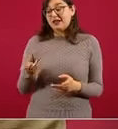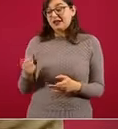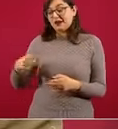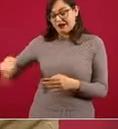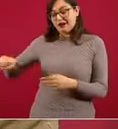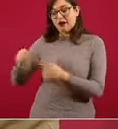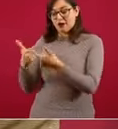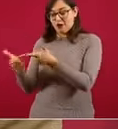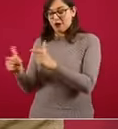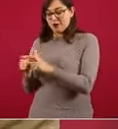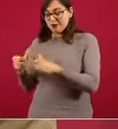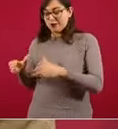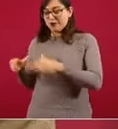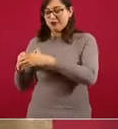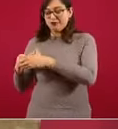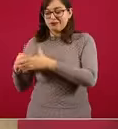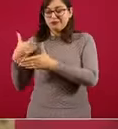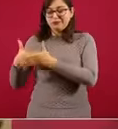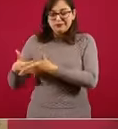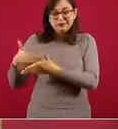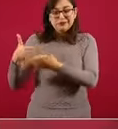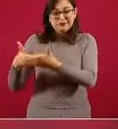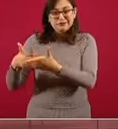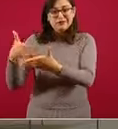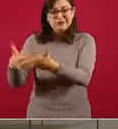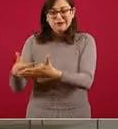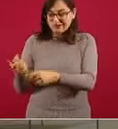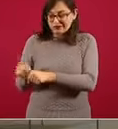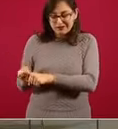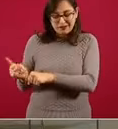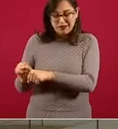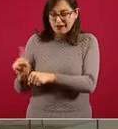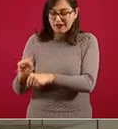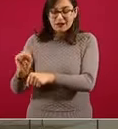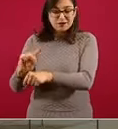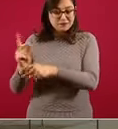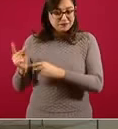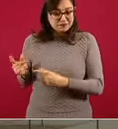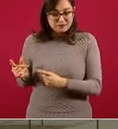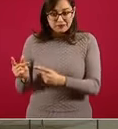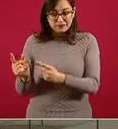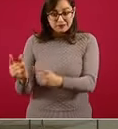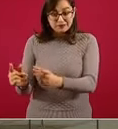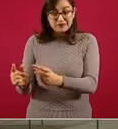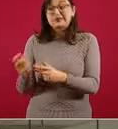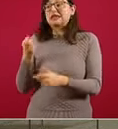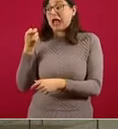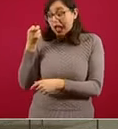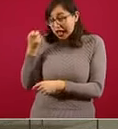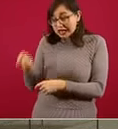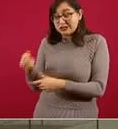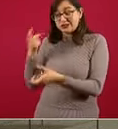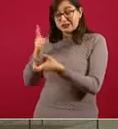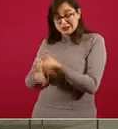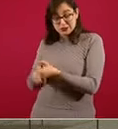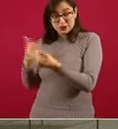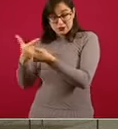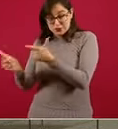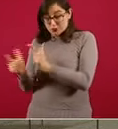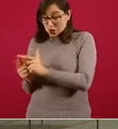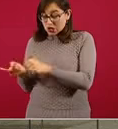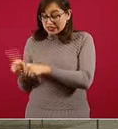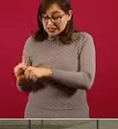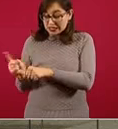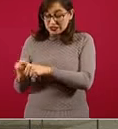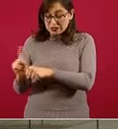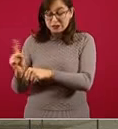sino predicción inmediata de qué es lo que puede estar pasando en los próximos días. Y aún en estos modelos que estamos manejando, se cree